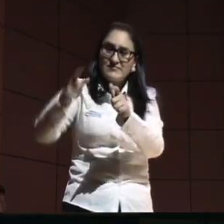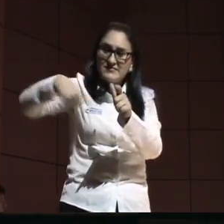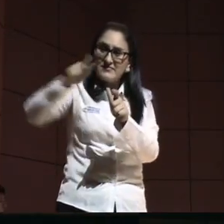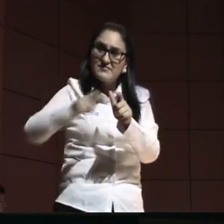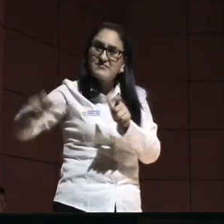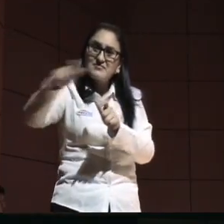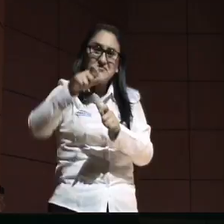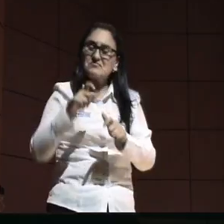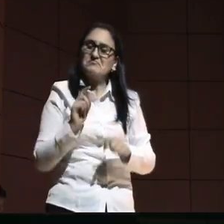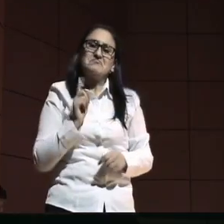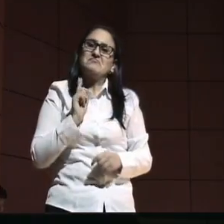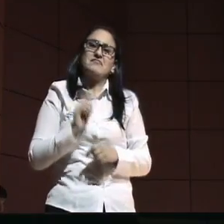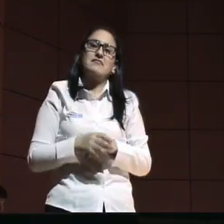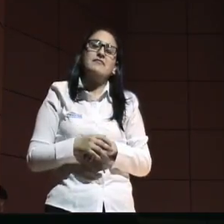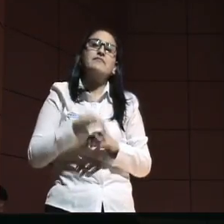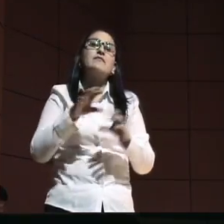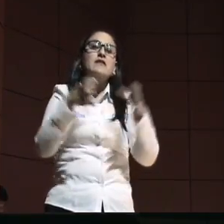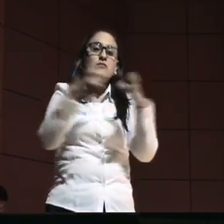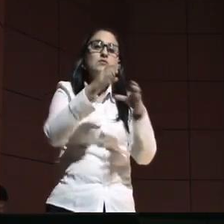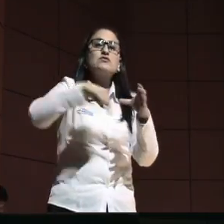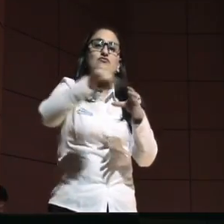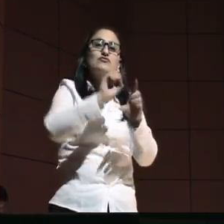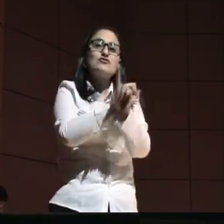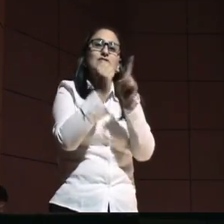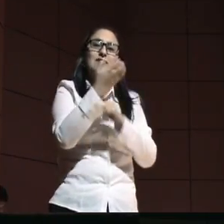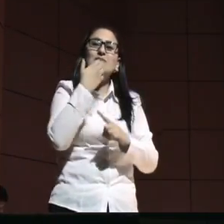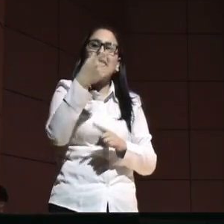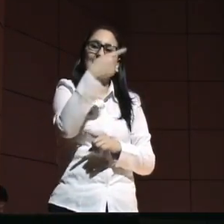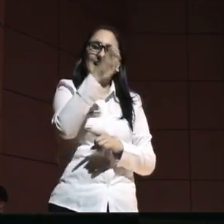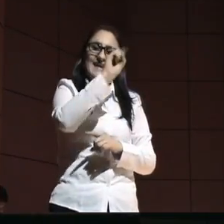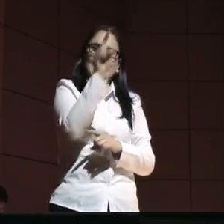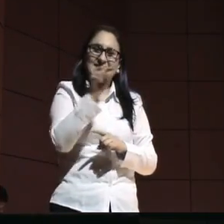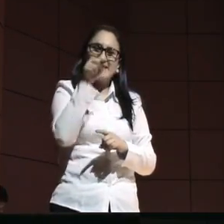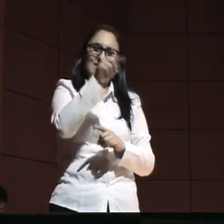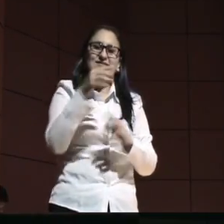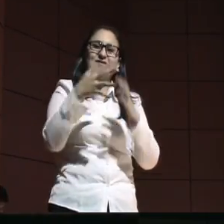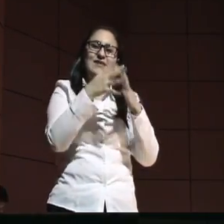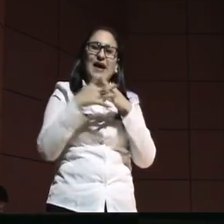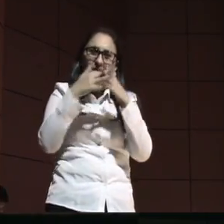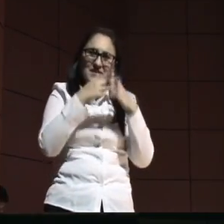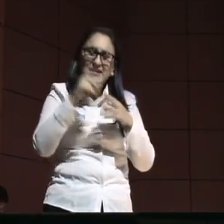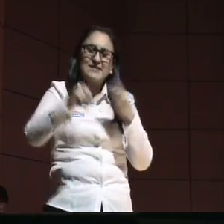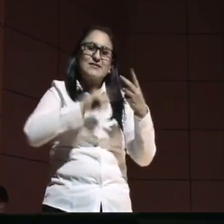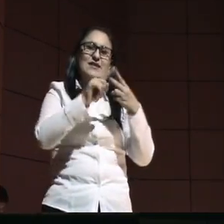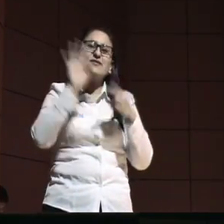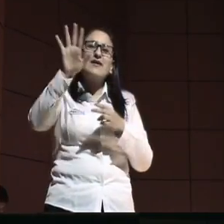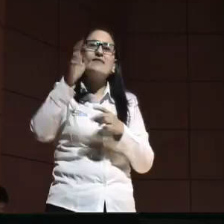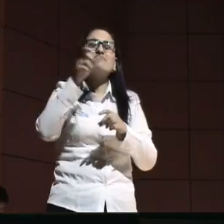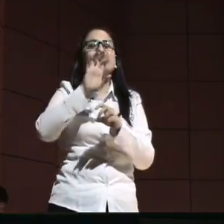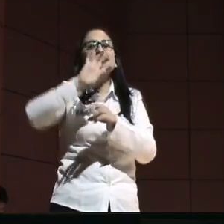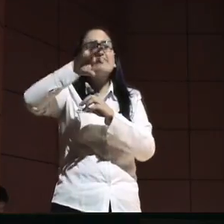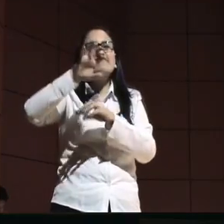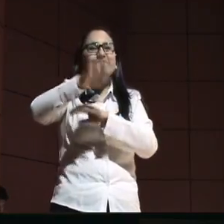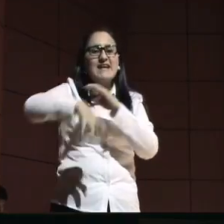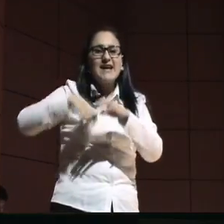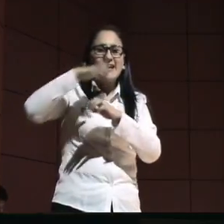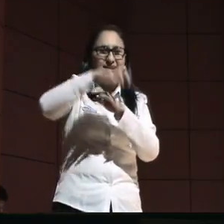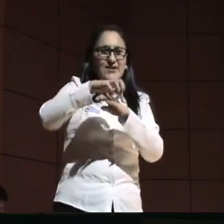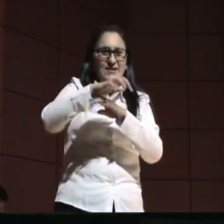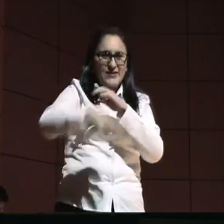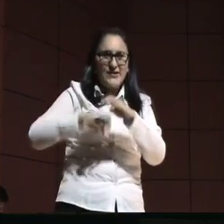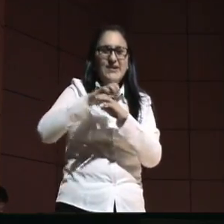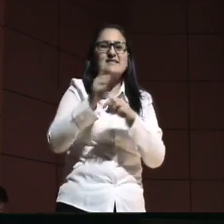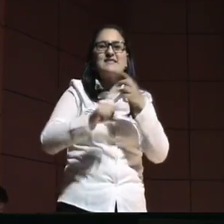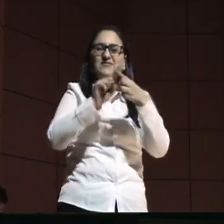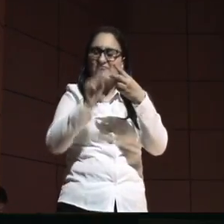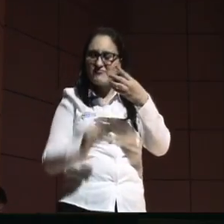social. Grupos sociales como las mujeres, los afroamericanos, los ecologistas, minorías